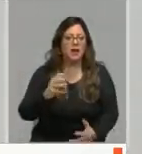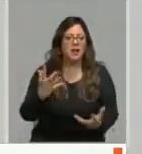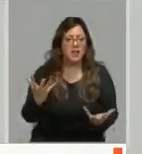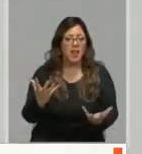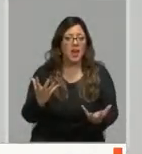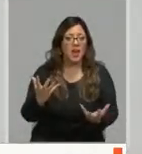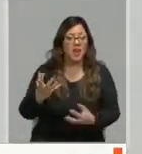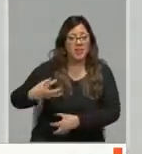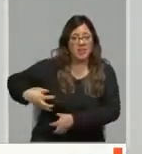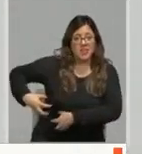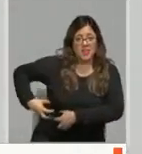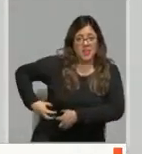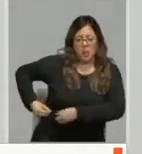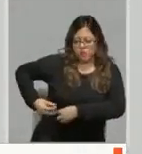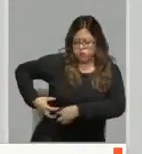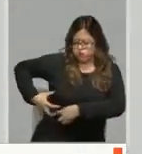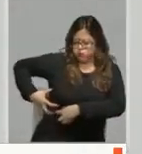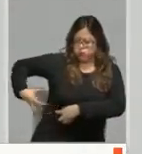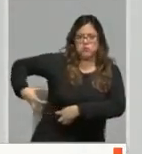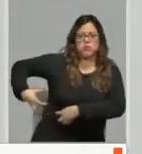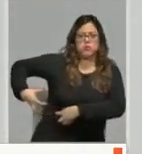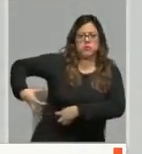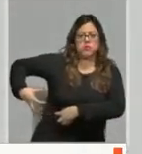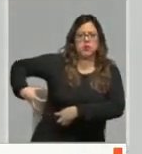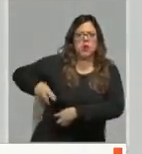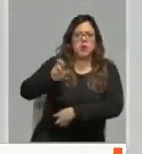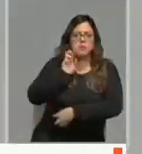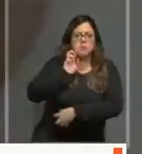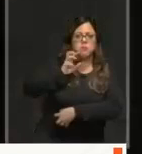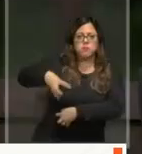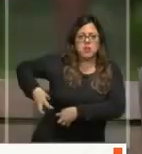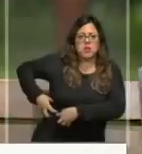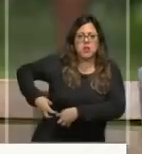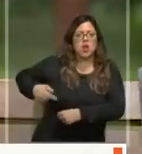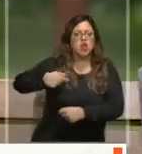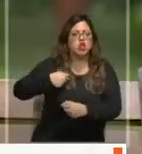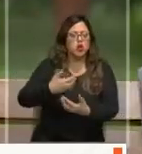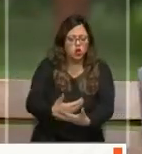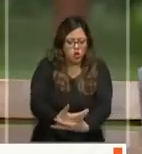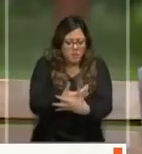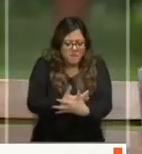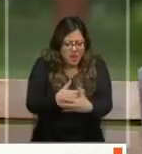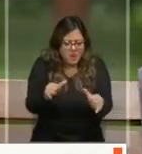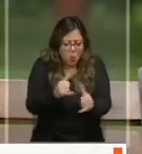sus riñones. Yo agarré a mi guagua al tiro, lo tomé en mi brazo,